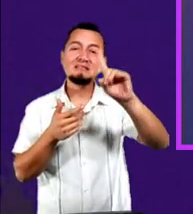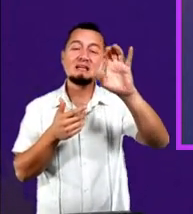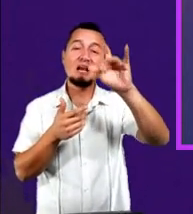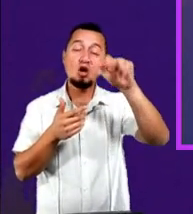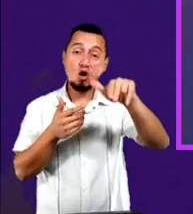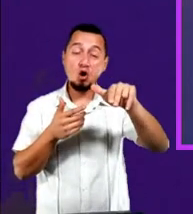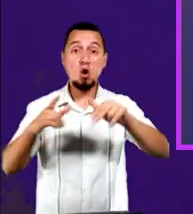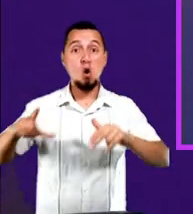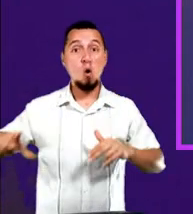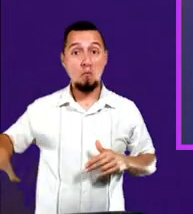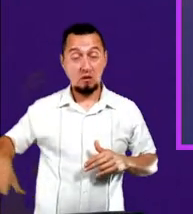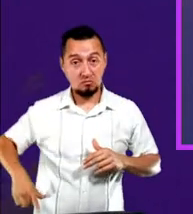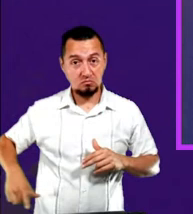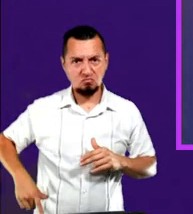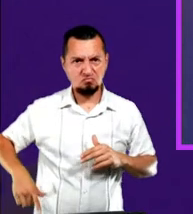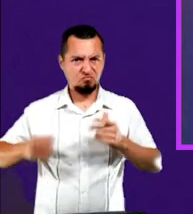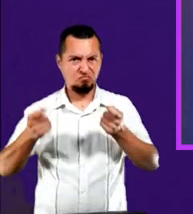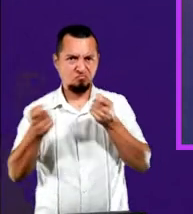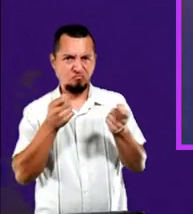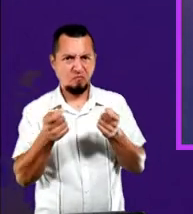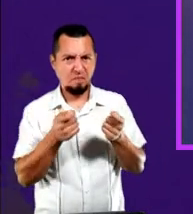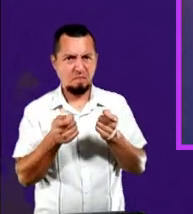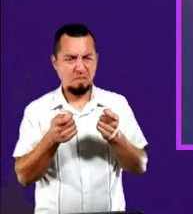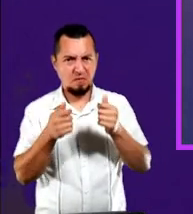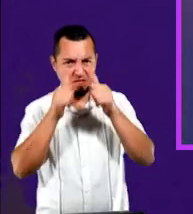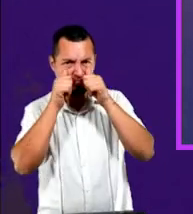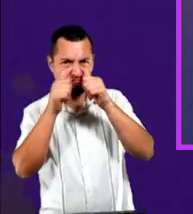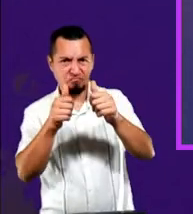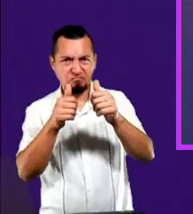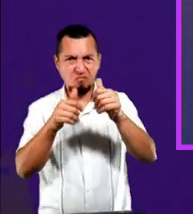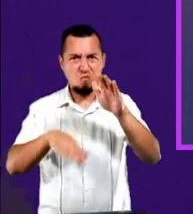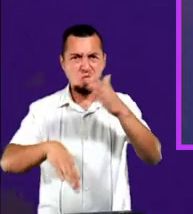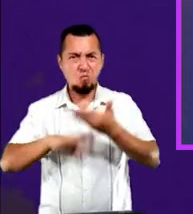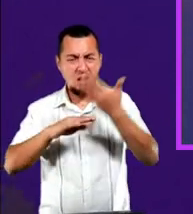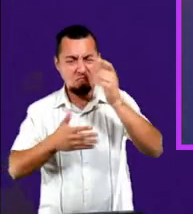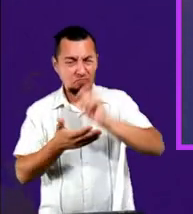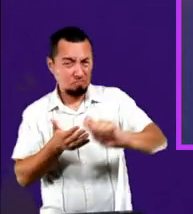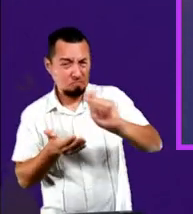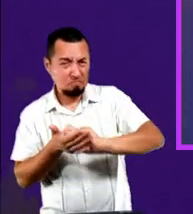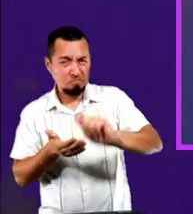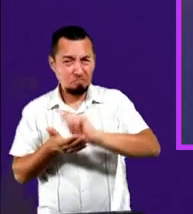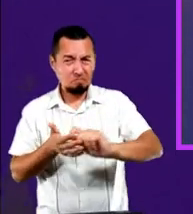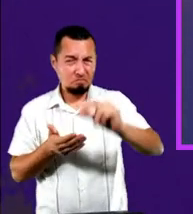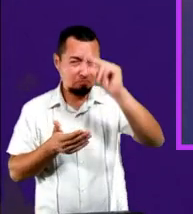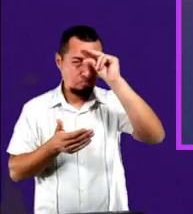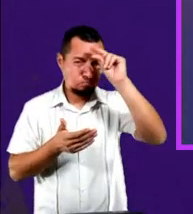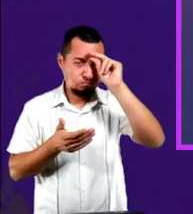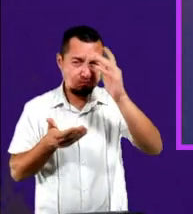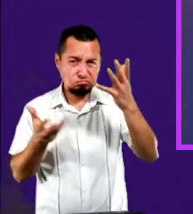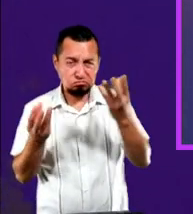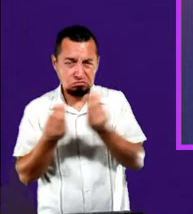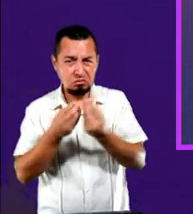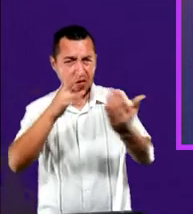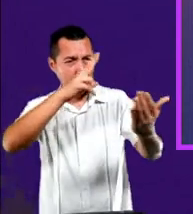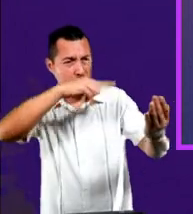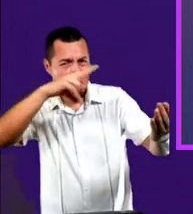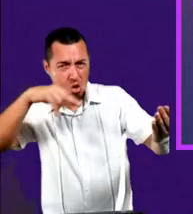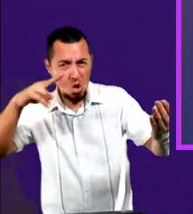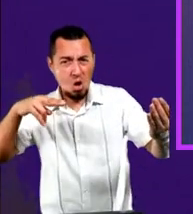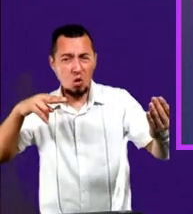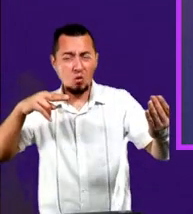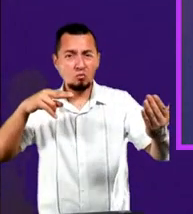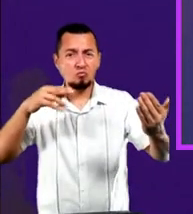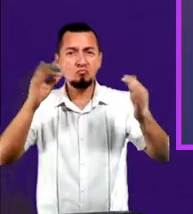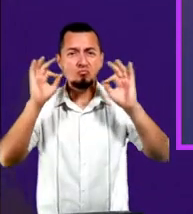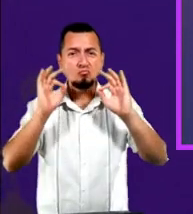polifacética. Fue un buen escritor también, fue un buen pintor, fue un buen museógrafo, buen